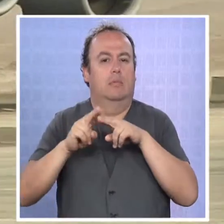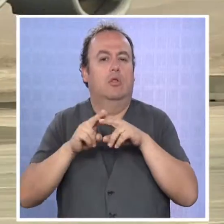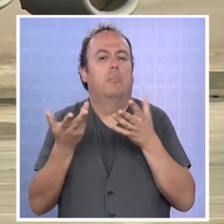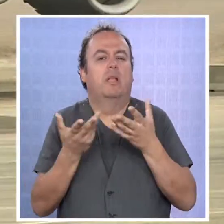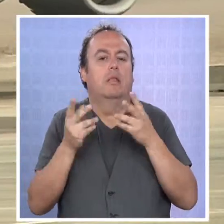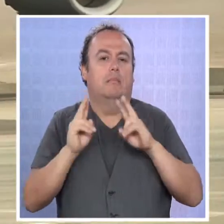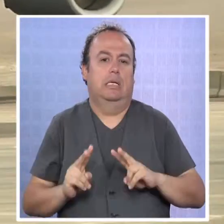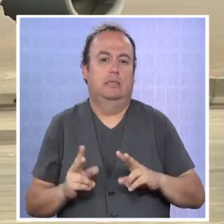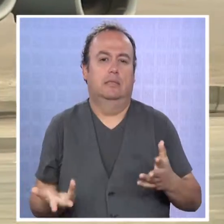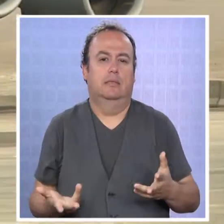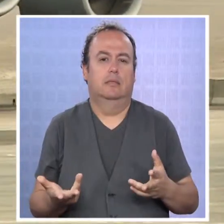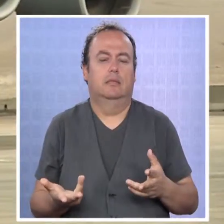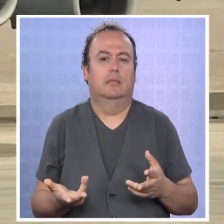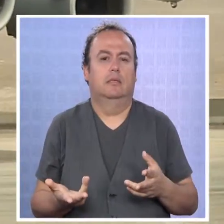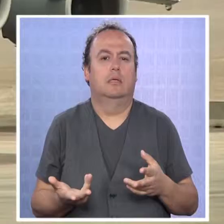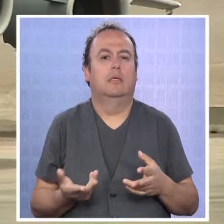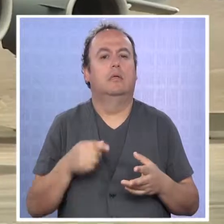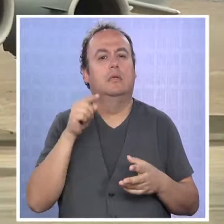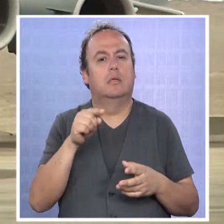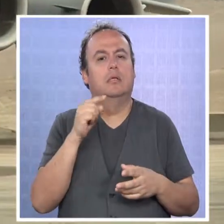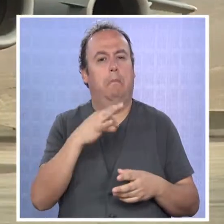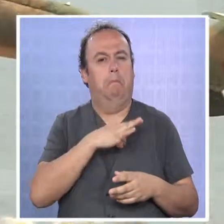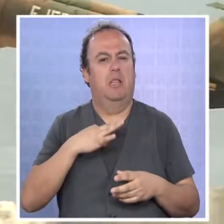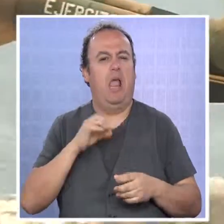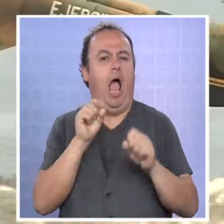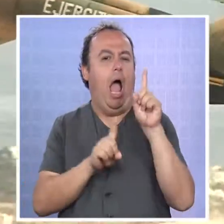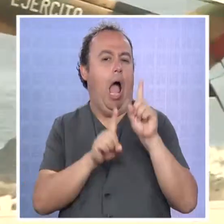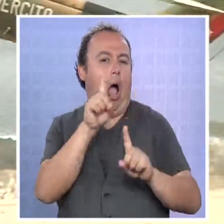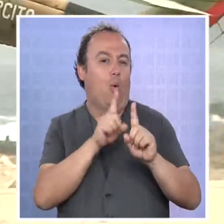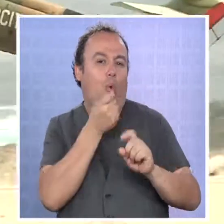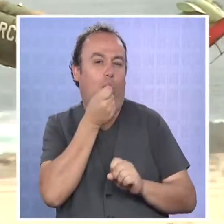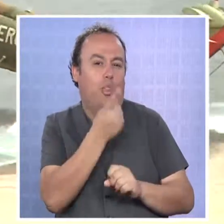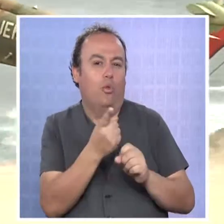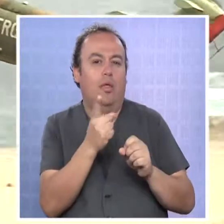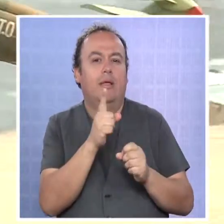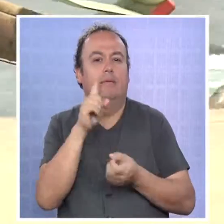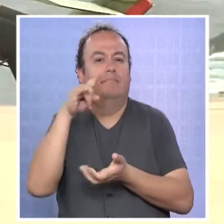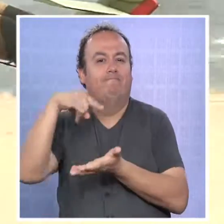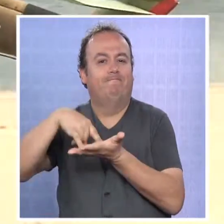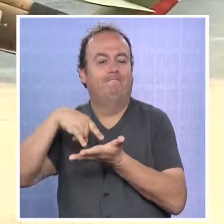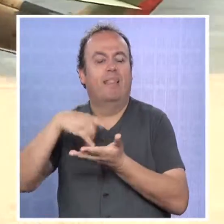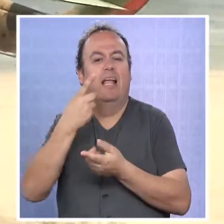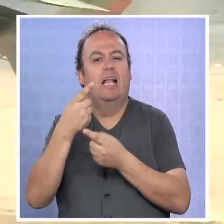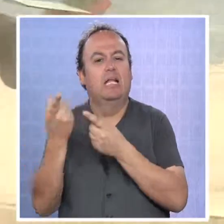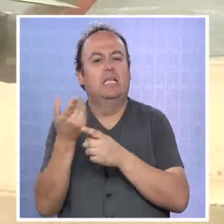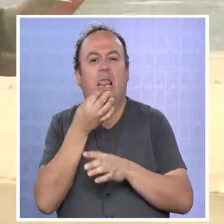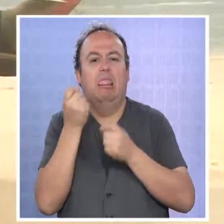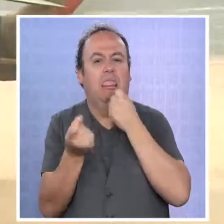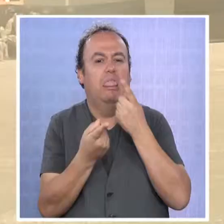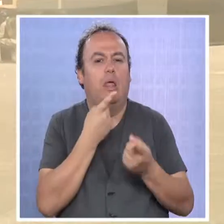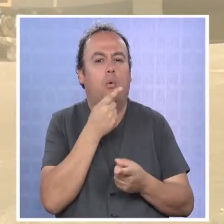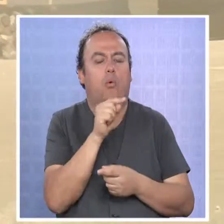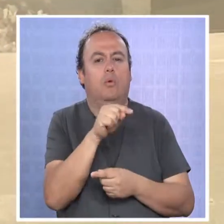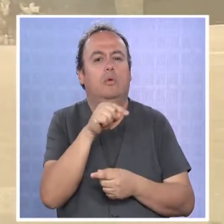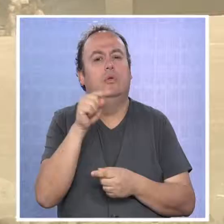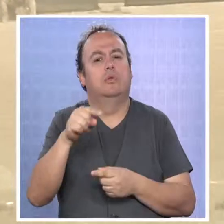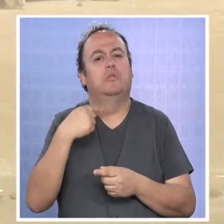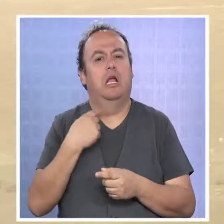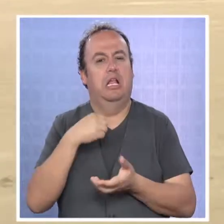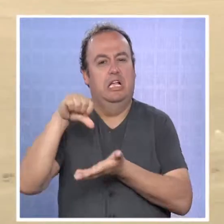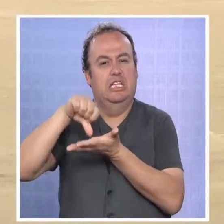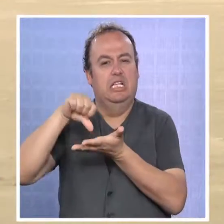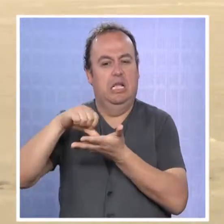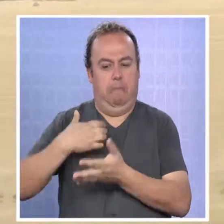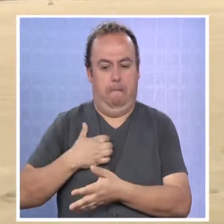manera, el ministro desestimó las acusaciones realizadas por parlamentarios respecto de que en este centro efectivos de la PDI y de